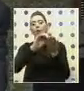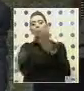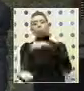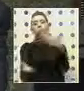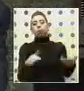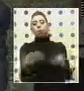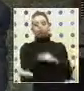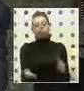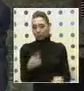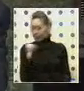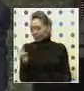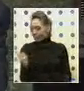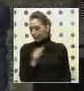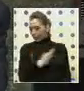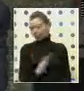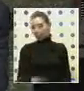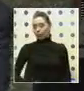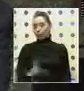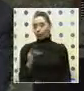Luis Rocaful tiene la palabra.